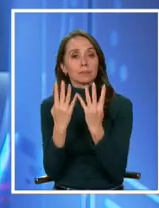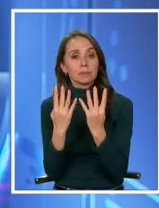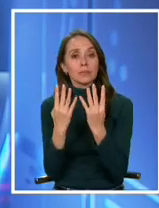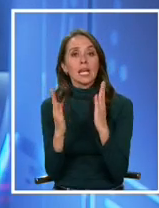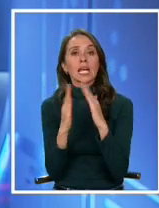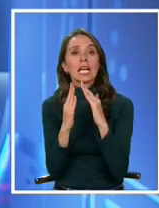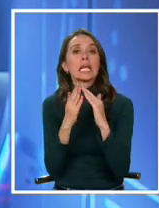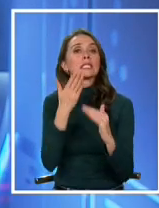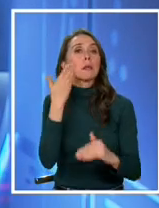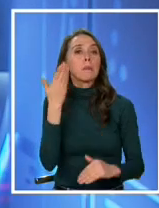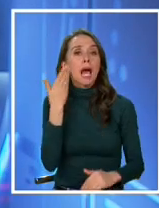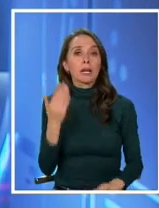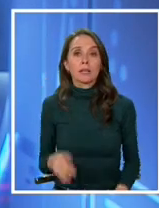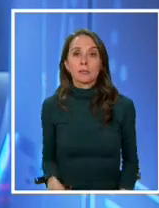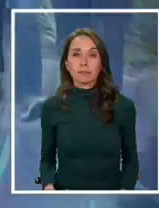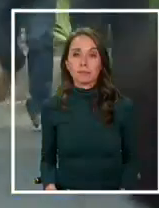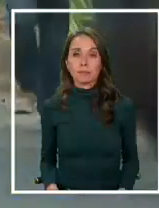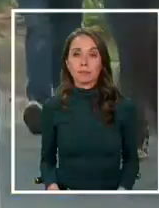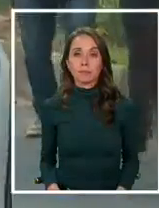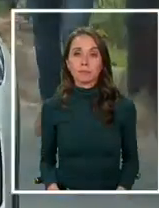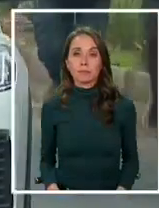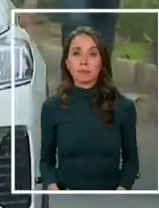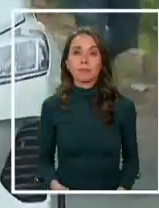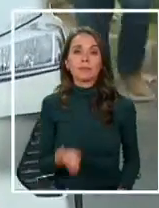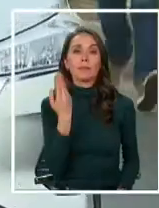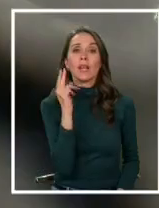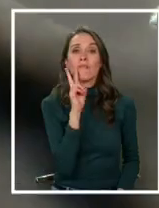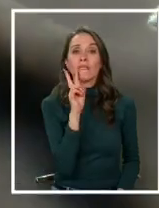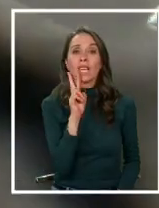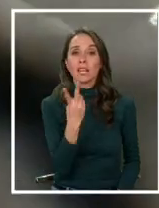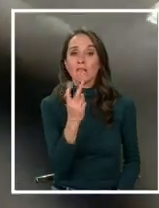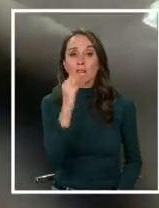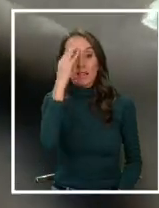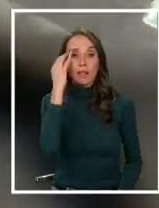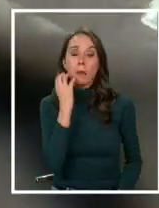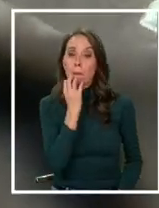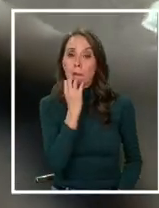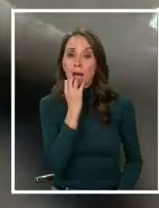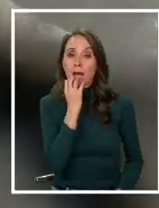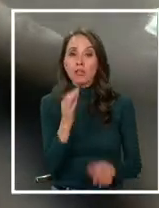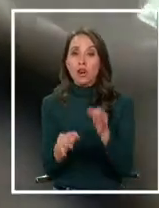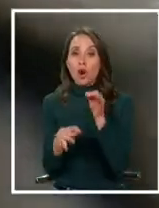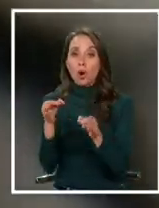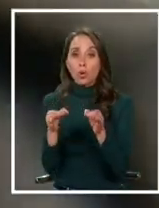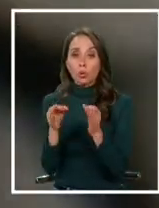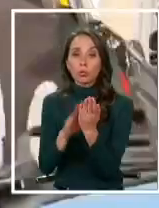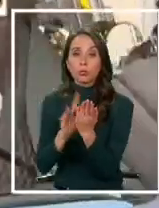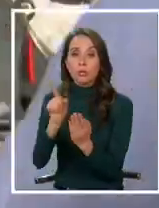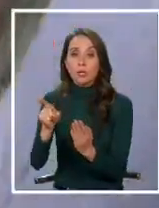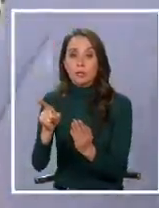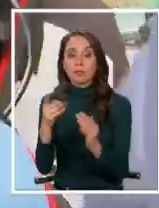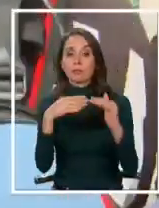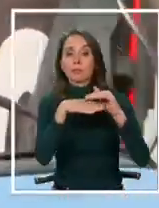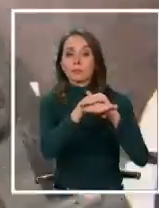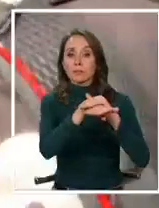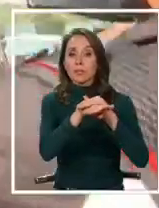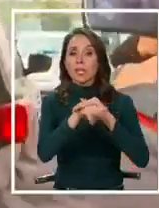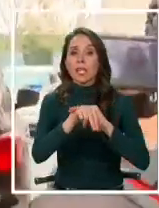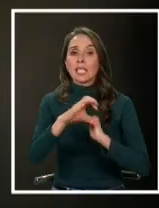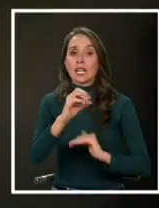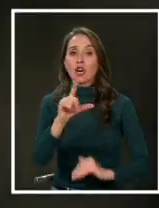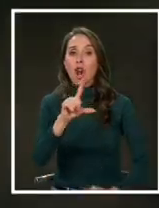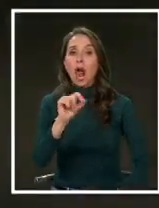de Casablanca fue el viernes 20 de mayo cuando la justicia decretó el ingreso de Nicolás